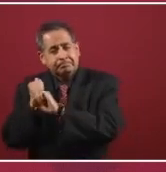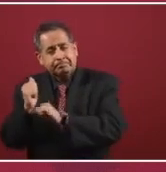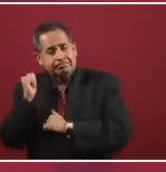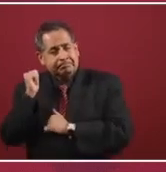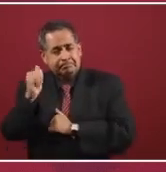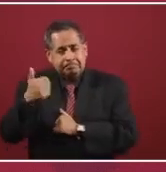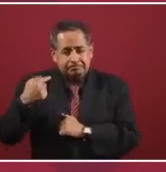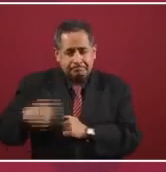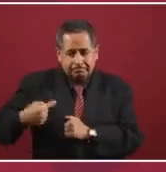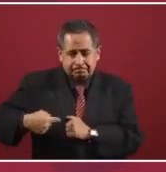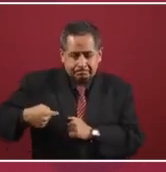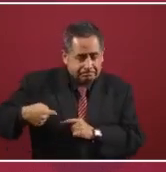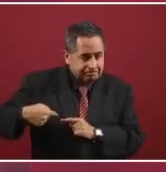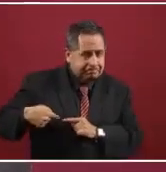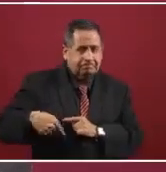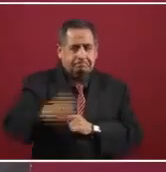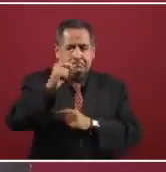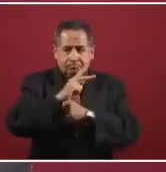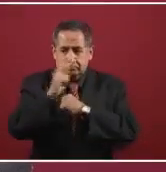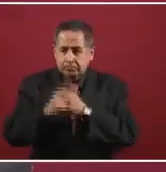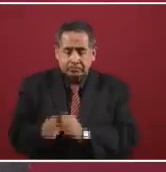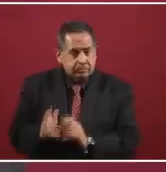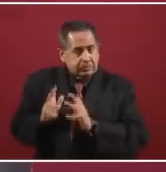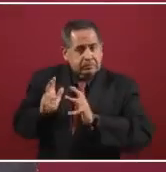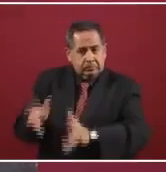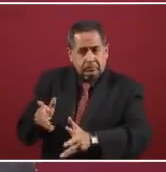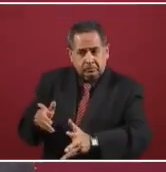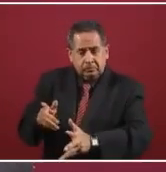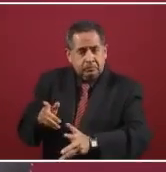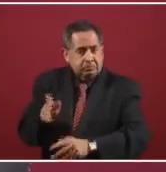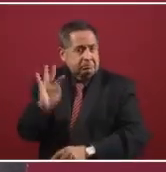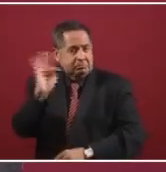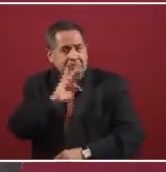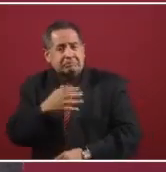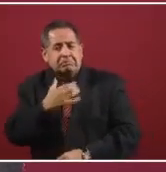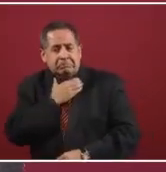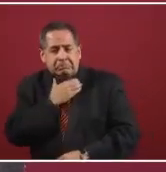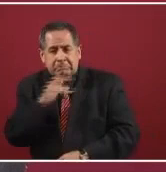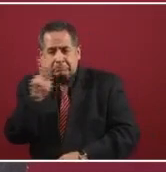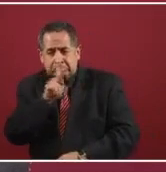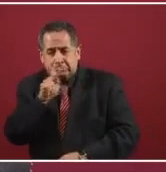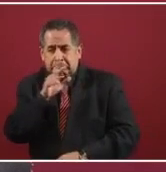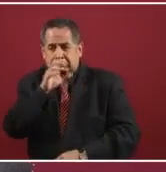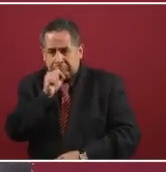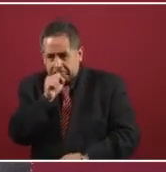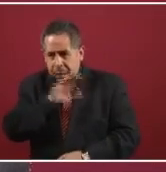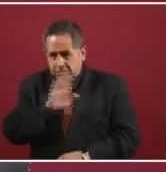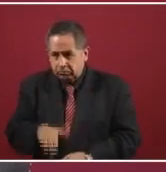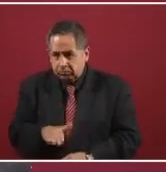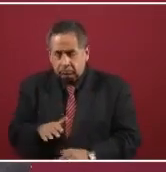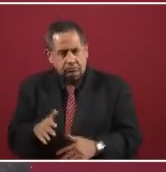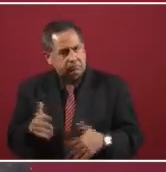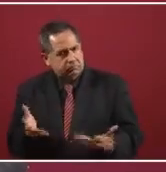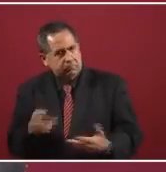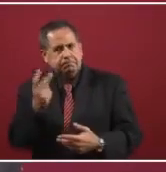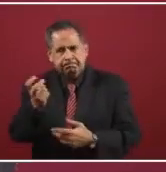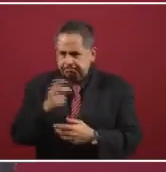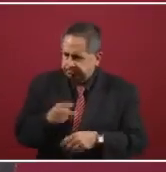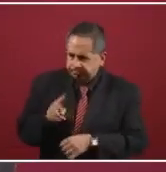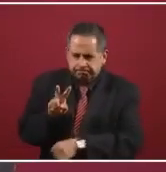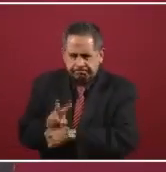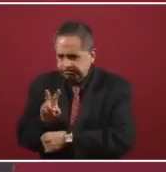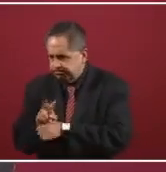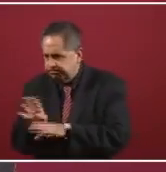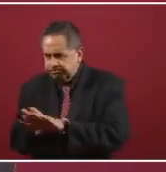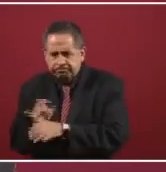luego los dejan ahí horas, se nos pueden asfixiar. Y por eso ha sido como la más alta prioridad combatir a